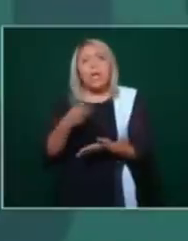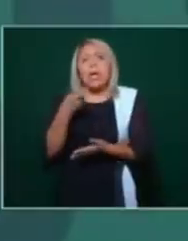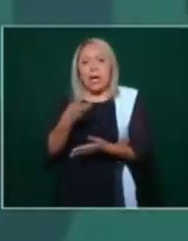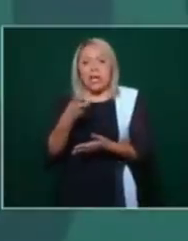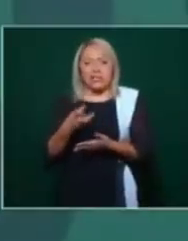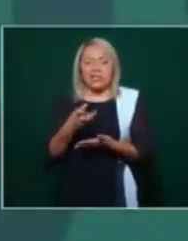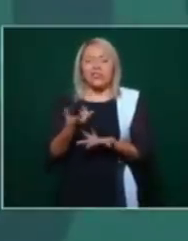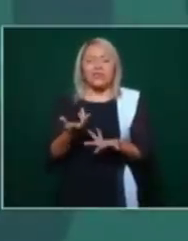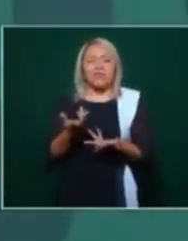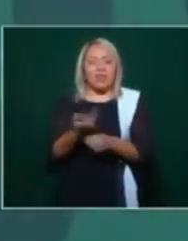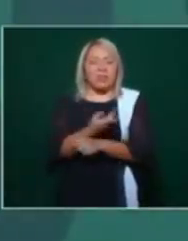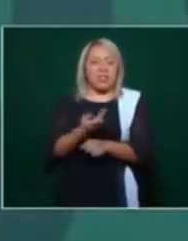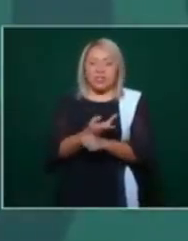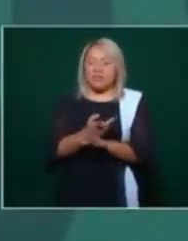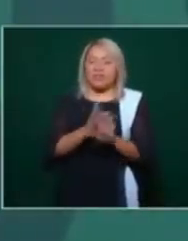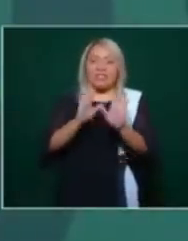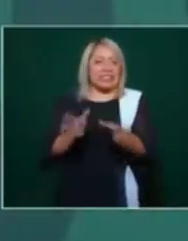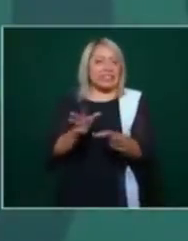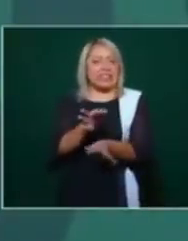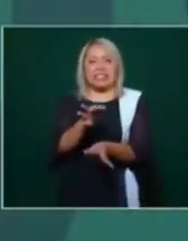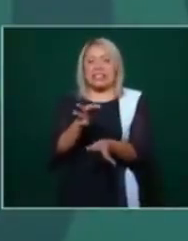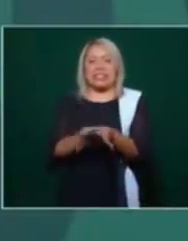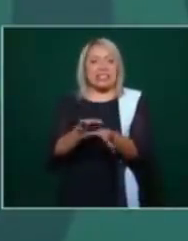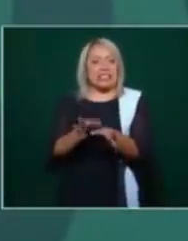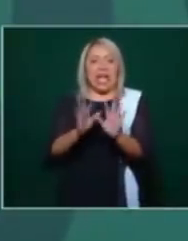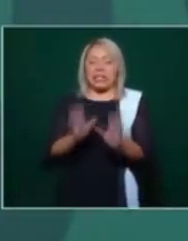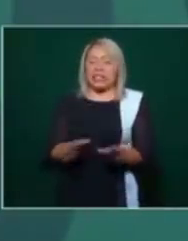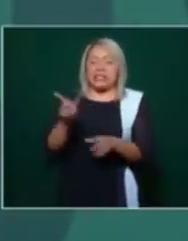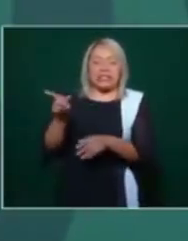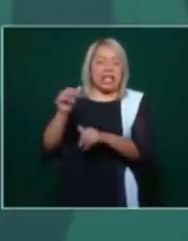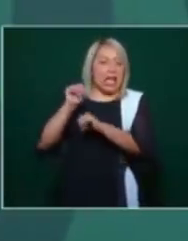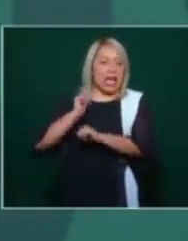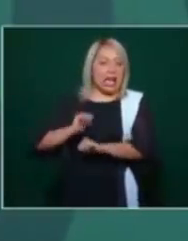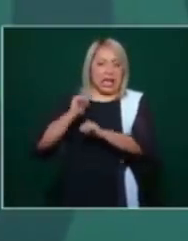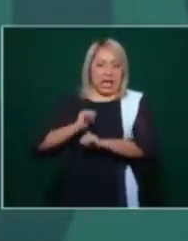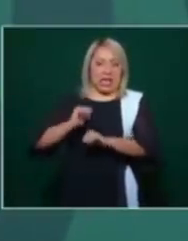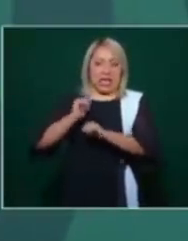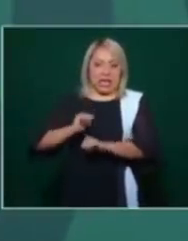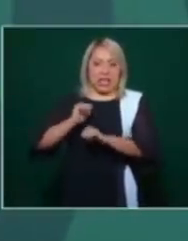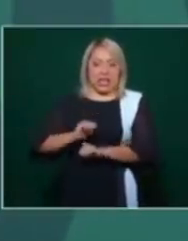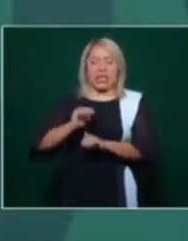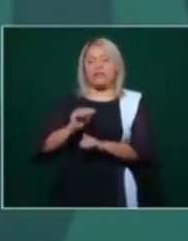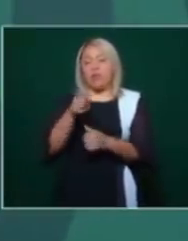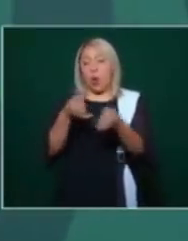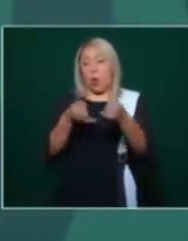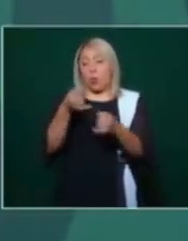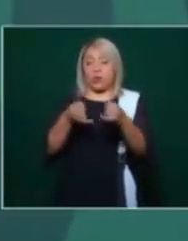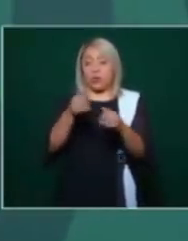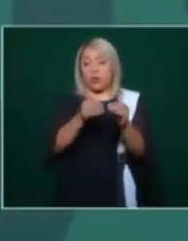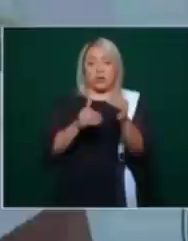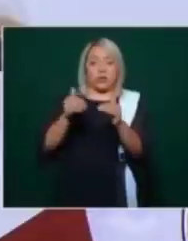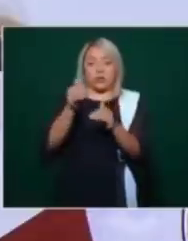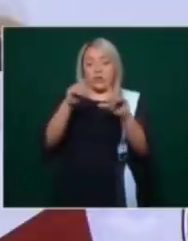ya están en la Fiscalía General de la República y no